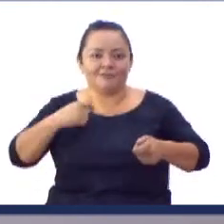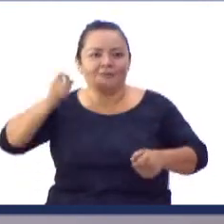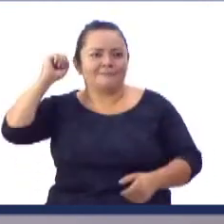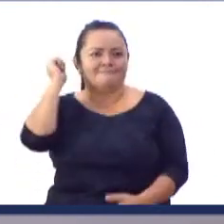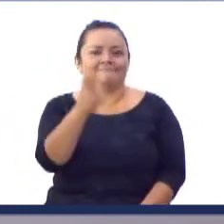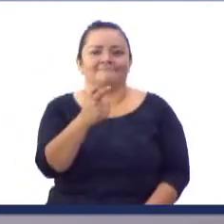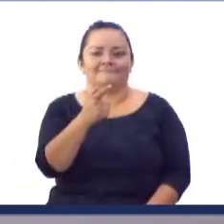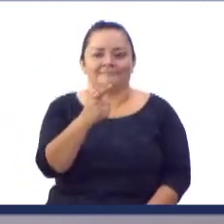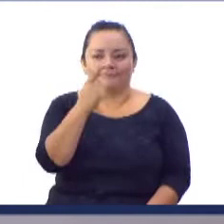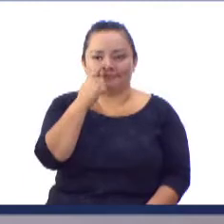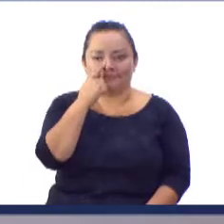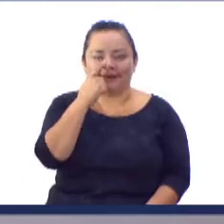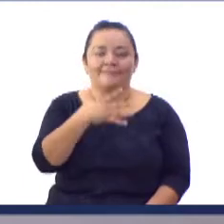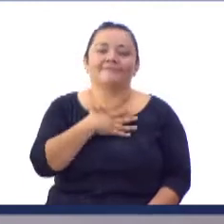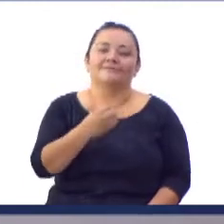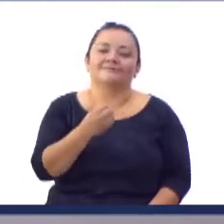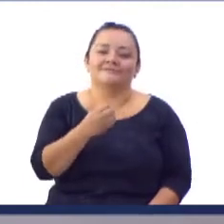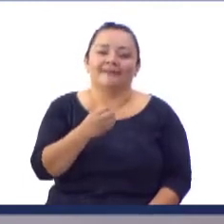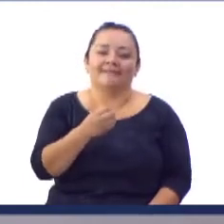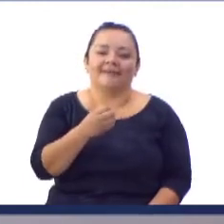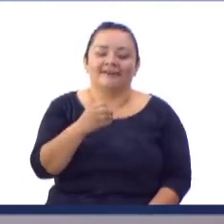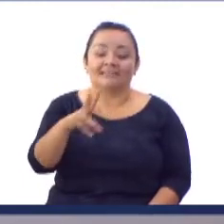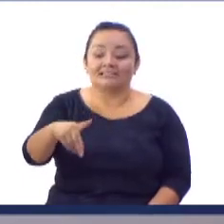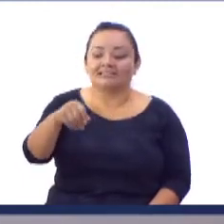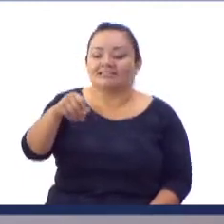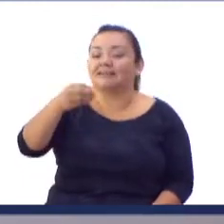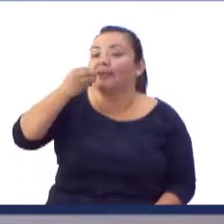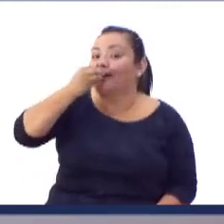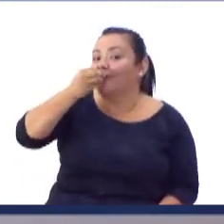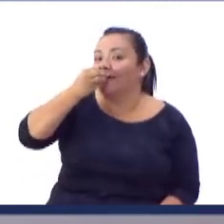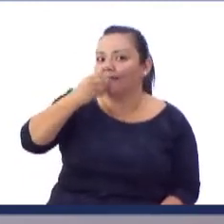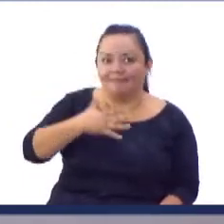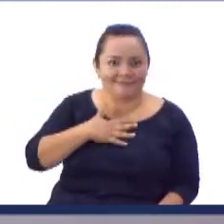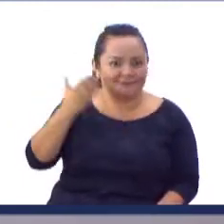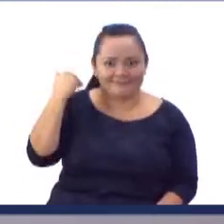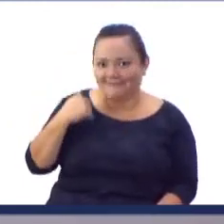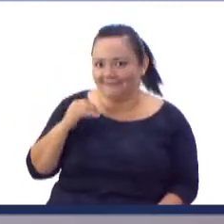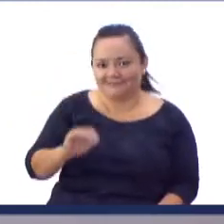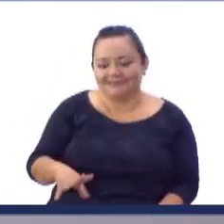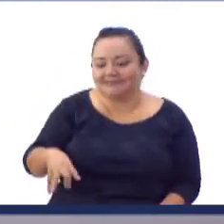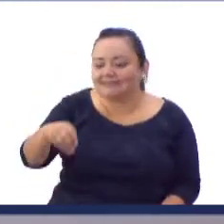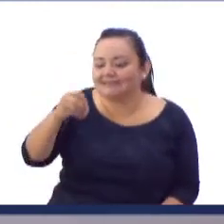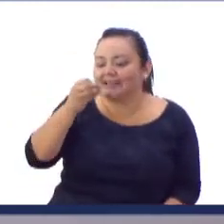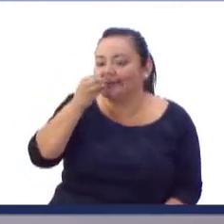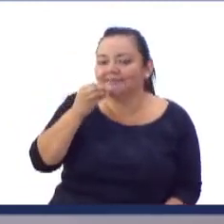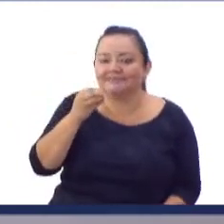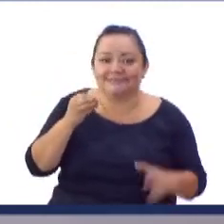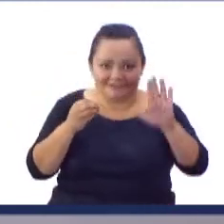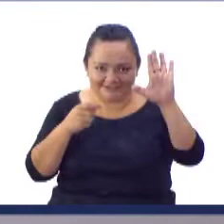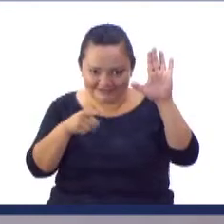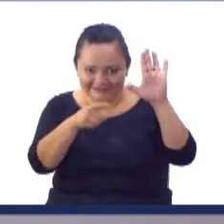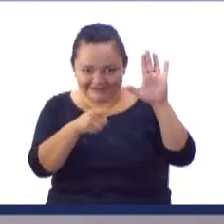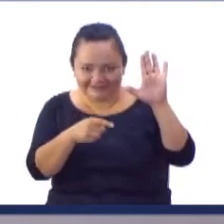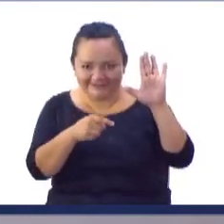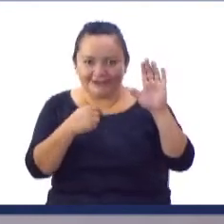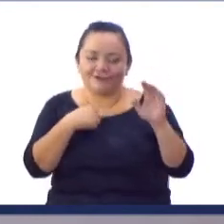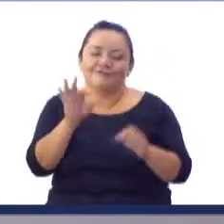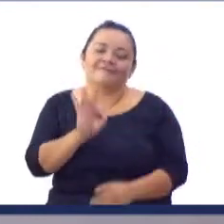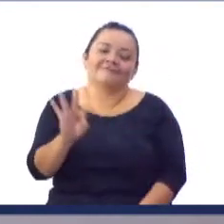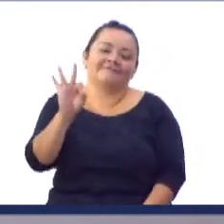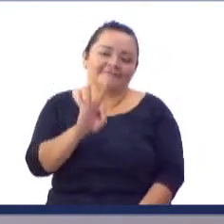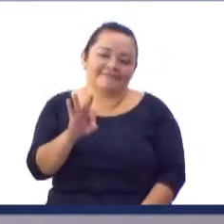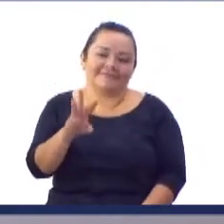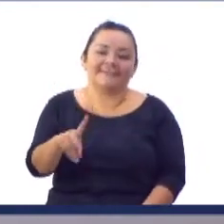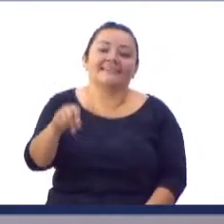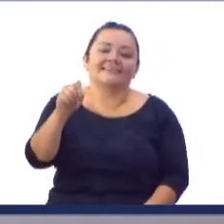frágil de nadie porque a mí me gustaba comer tierra a quien le gustaba convertir además gracias hermano sólo que ahora fino